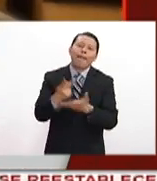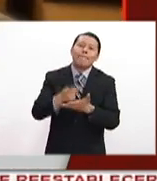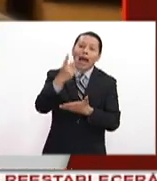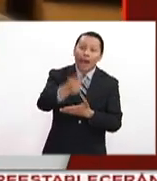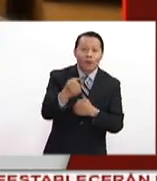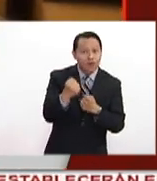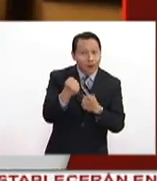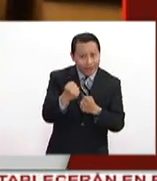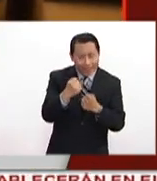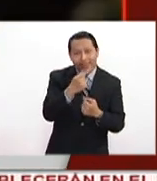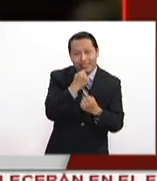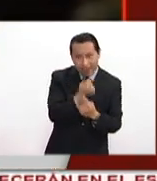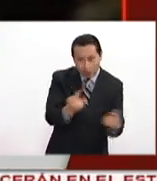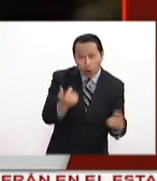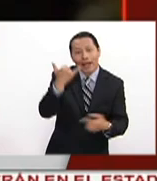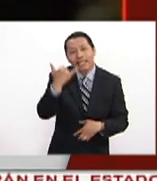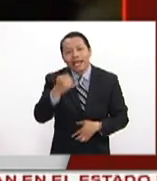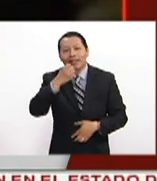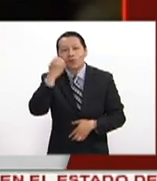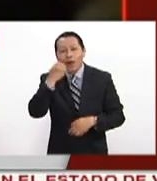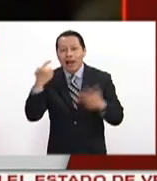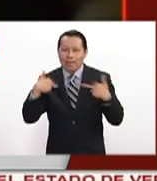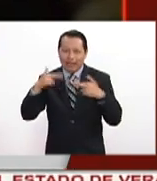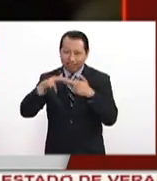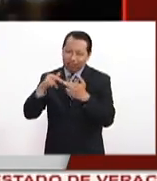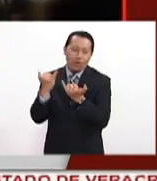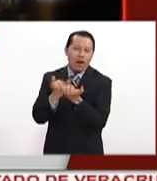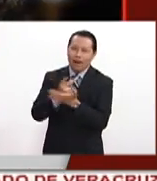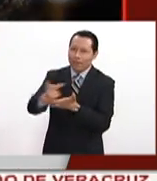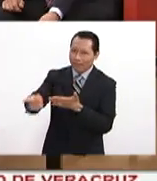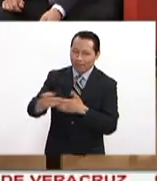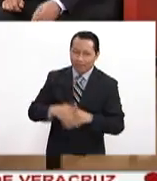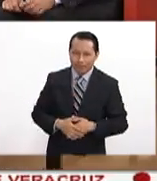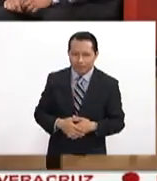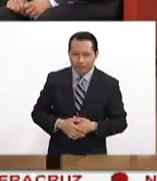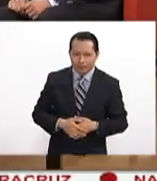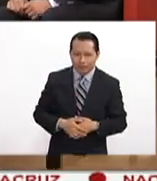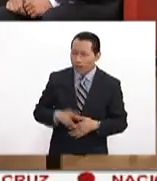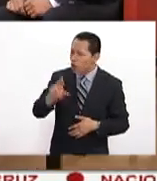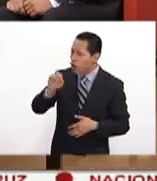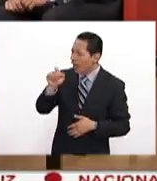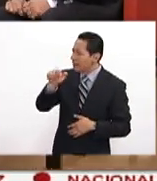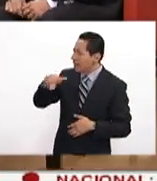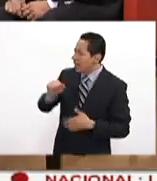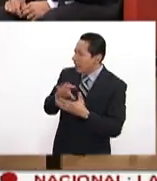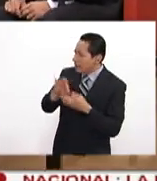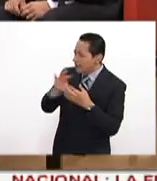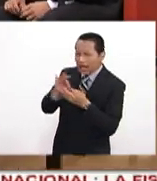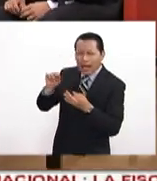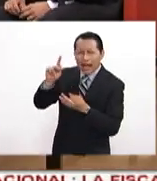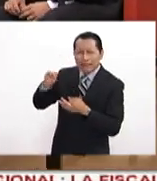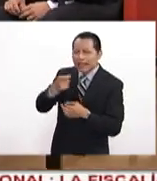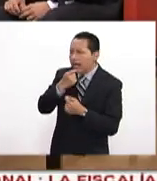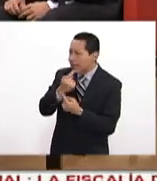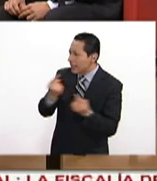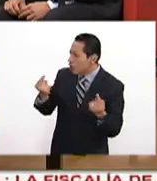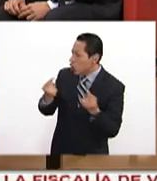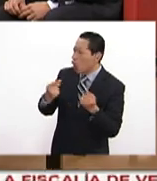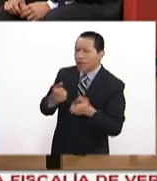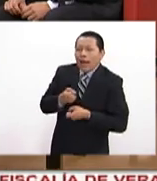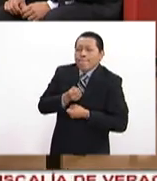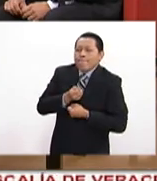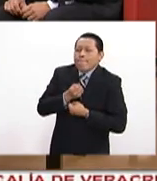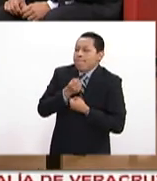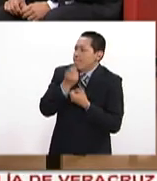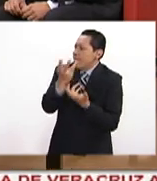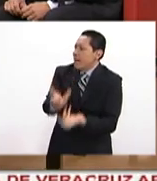las escuelas, para los maestros. Claro. Roxana, platícanos, ¿qué expresan los niños a través del dibujo sobre la lectura?